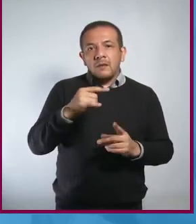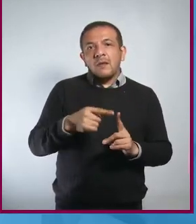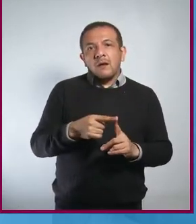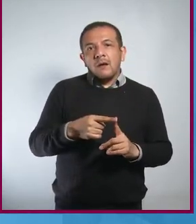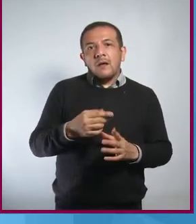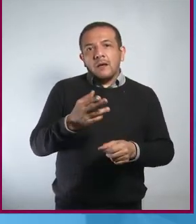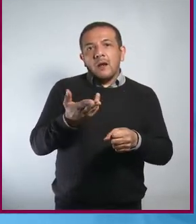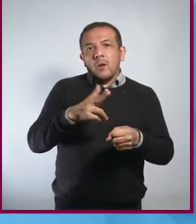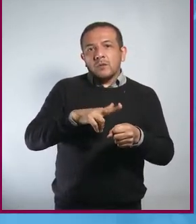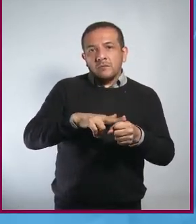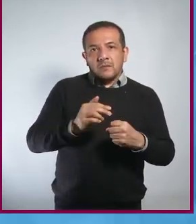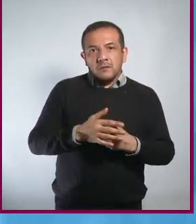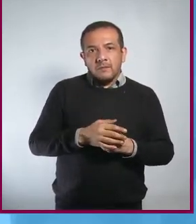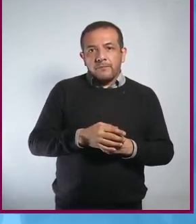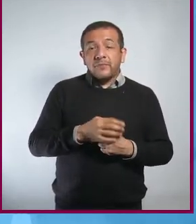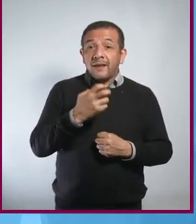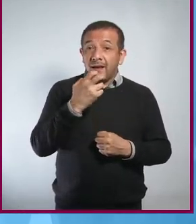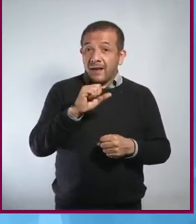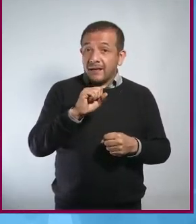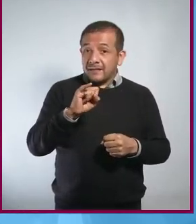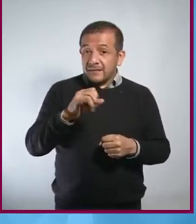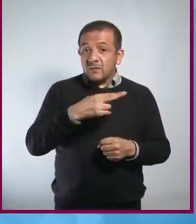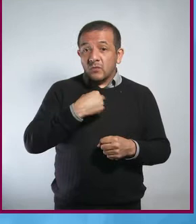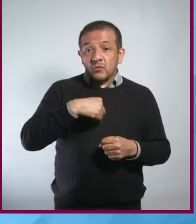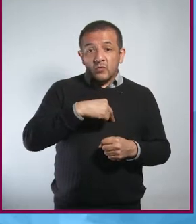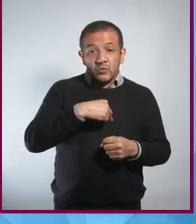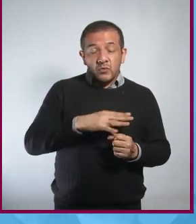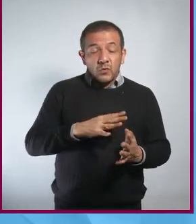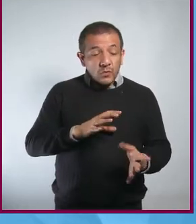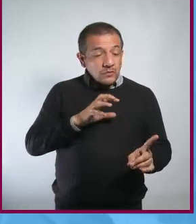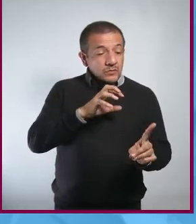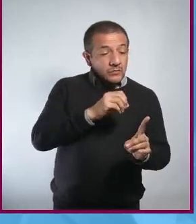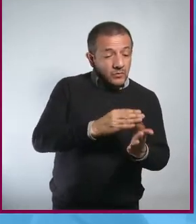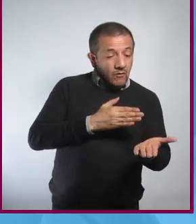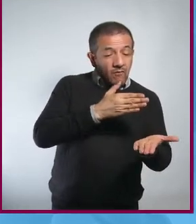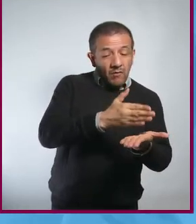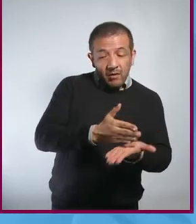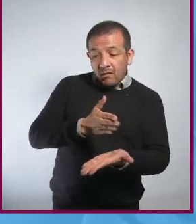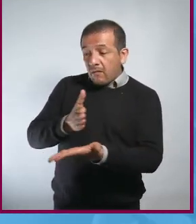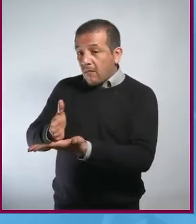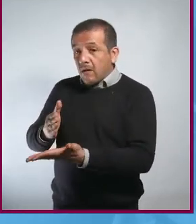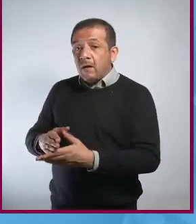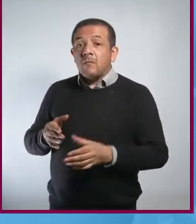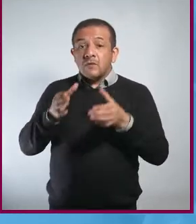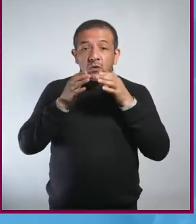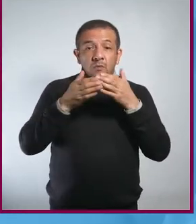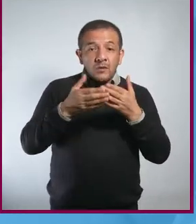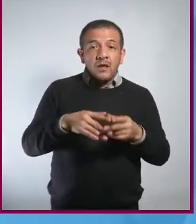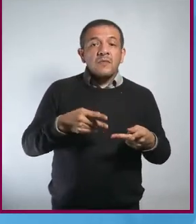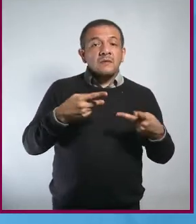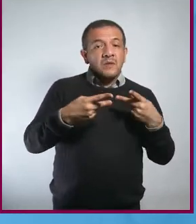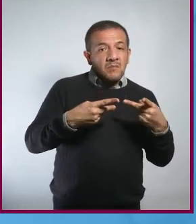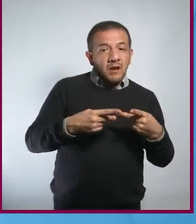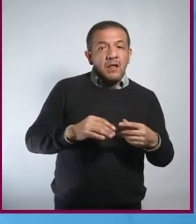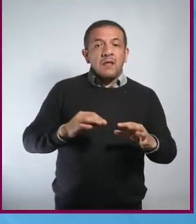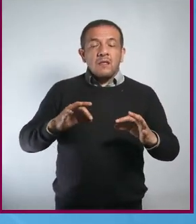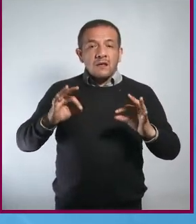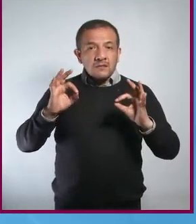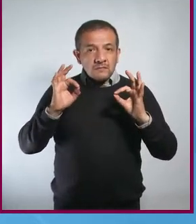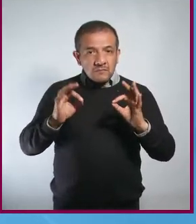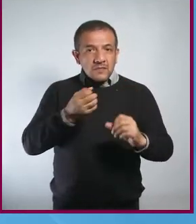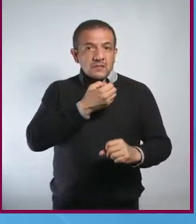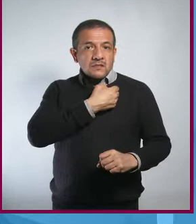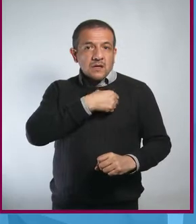salud. De esta forma, alcanzamos comunidades más preparadas, activas y saludables.